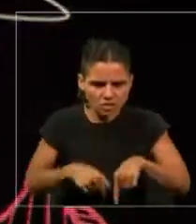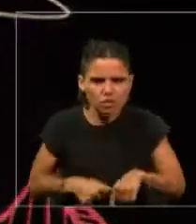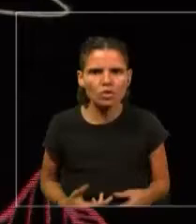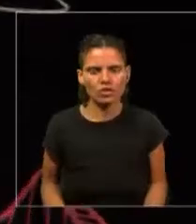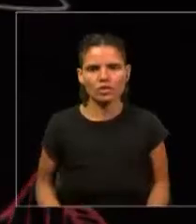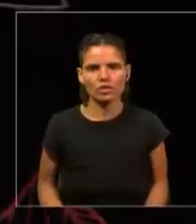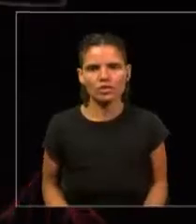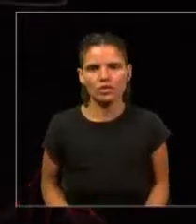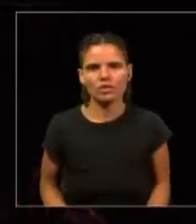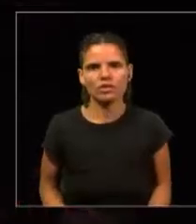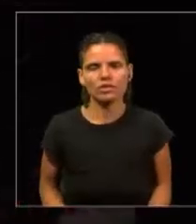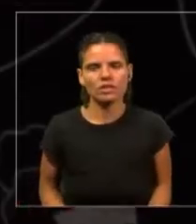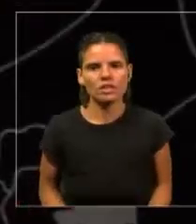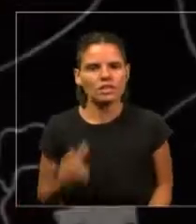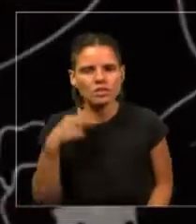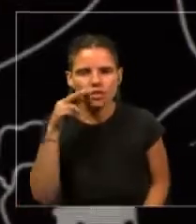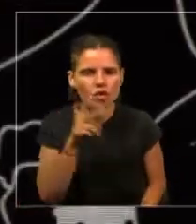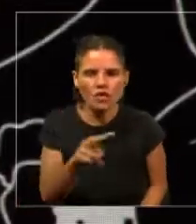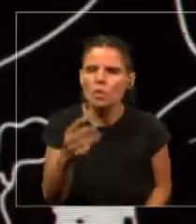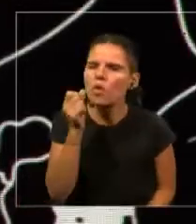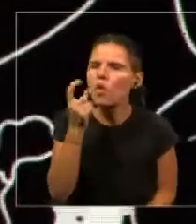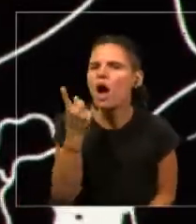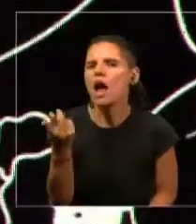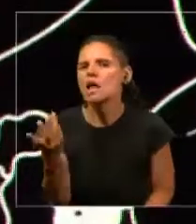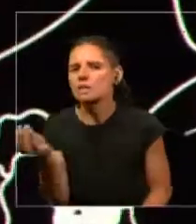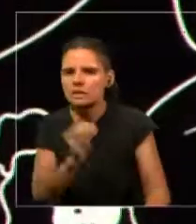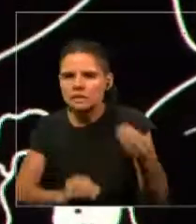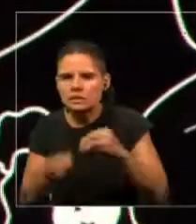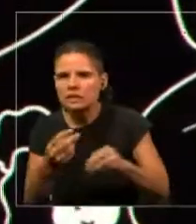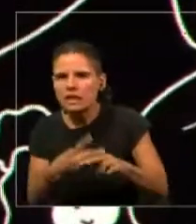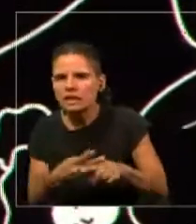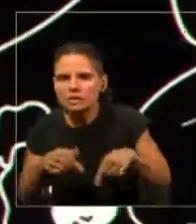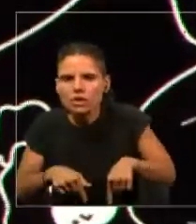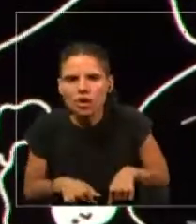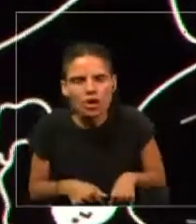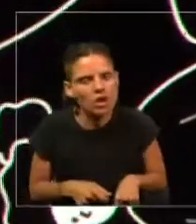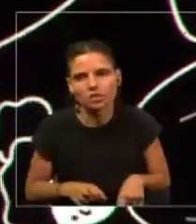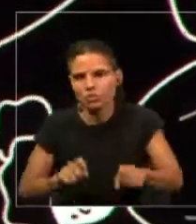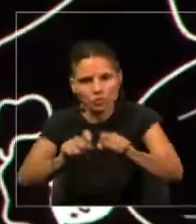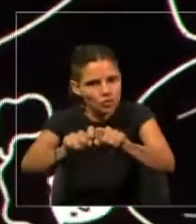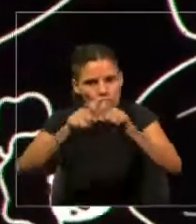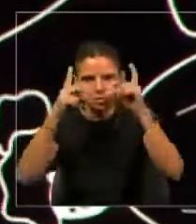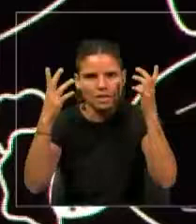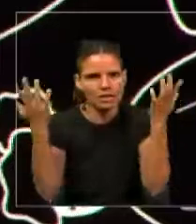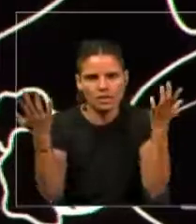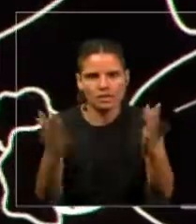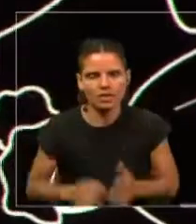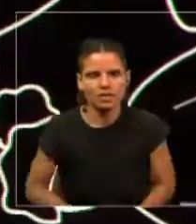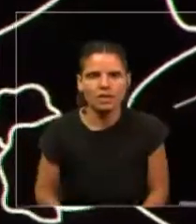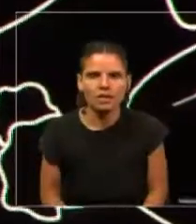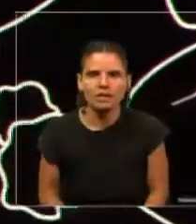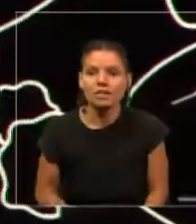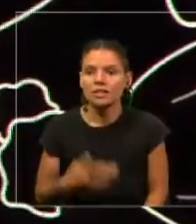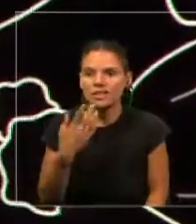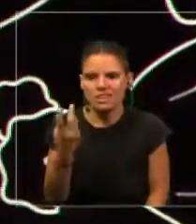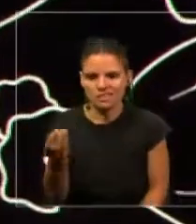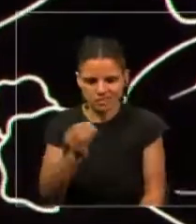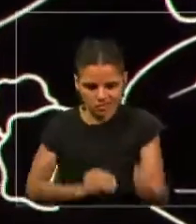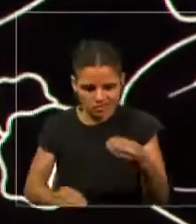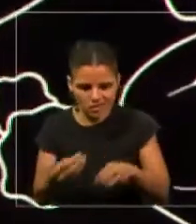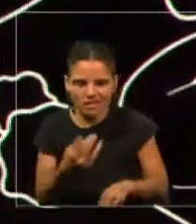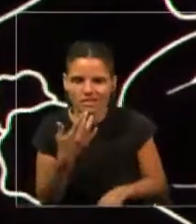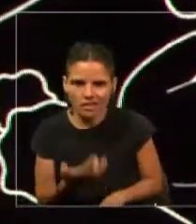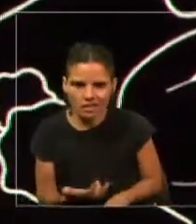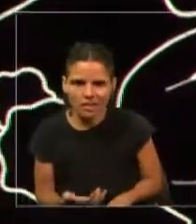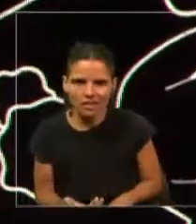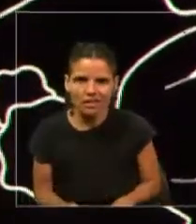Si tratamos de ver lo que se está jugando aquí, es sorprendente, ¿no? Lo que está en obra es